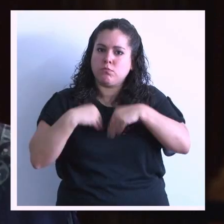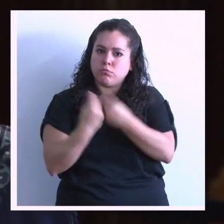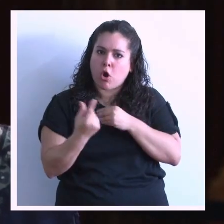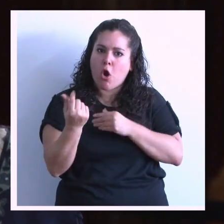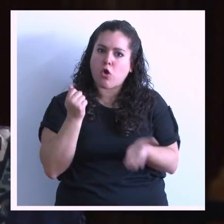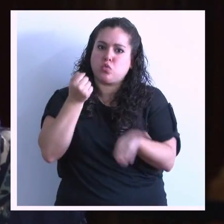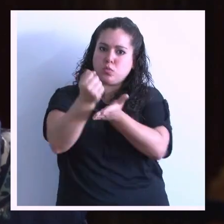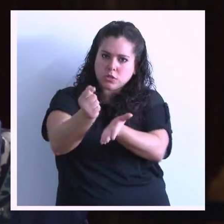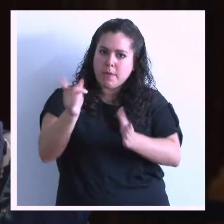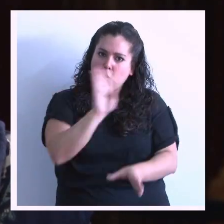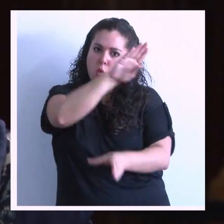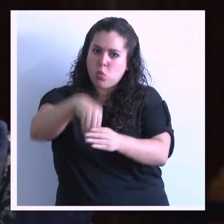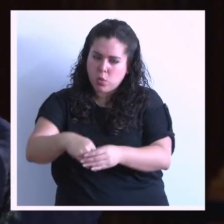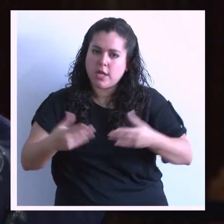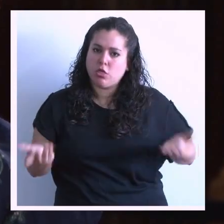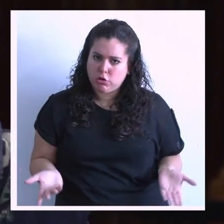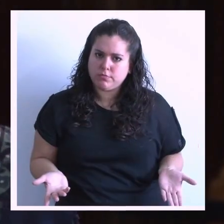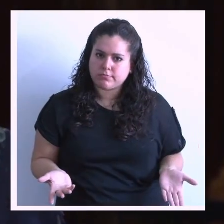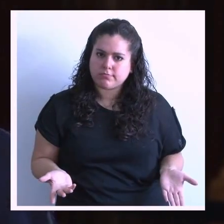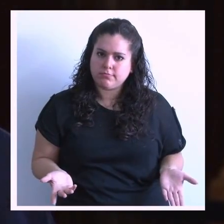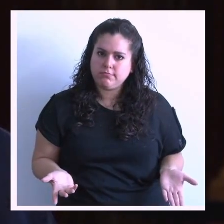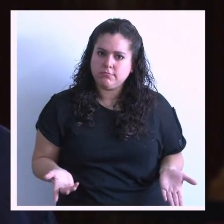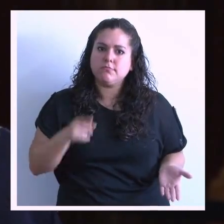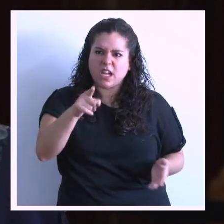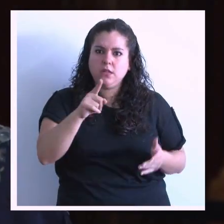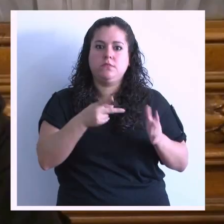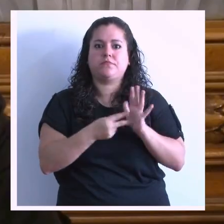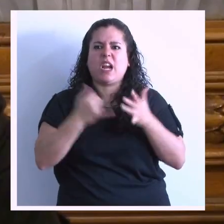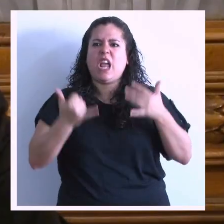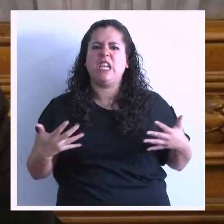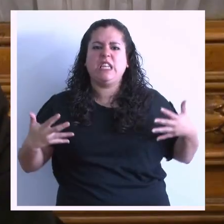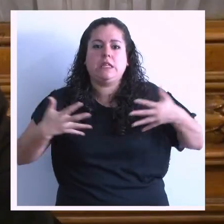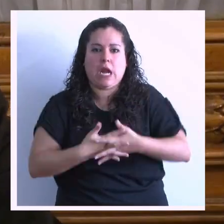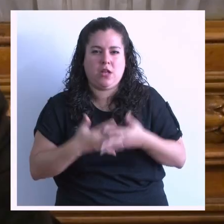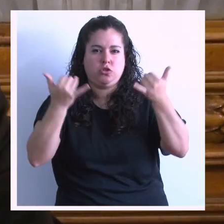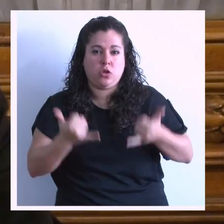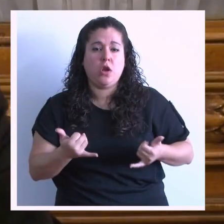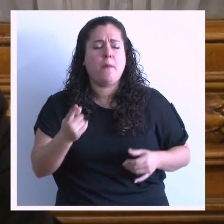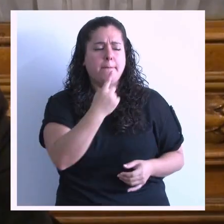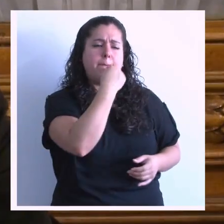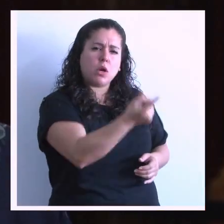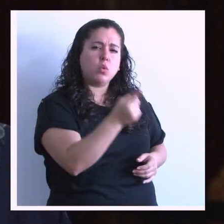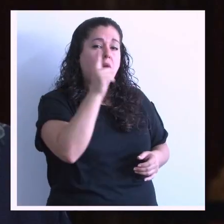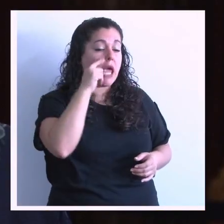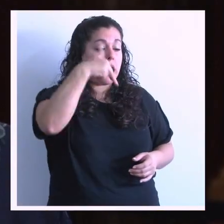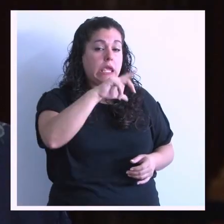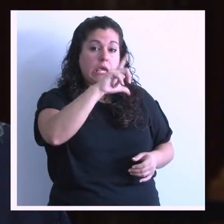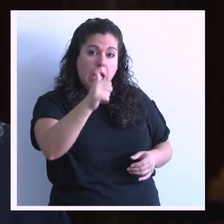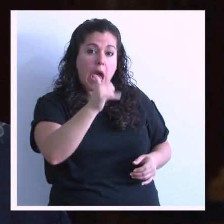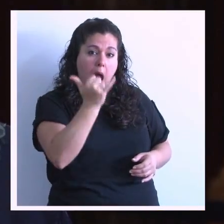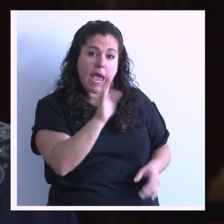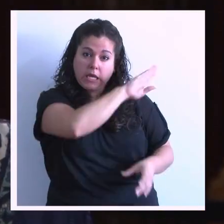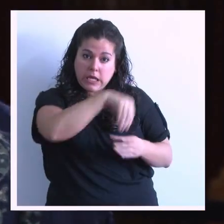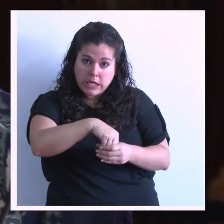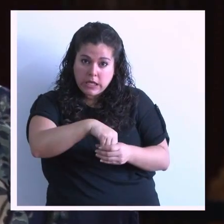extraordinario y sí, digamos, integra a muchas personas. ¿Hay alguna función especial del INCA pensado en este